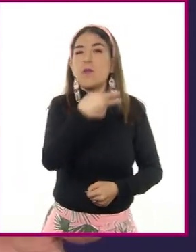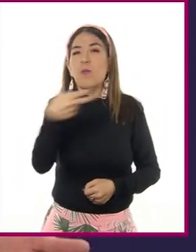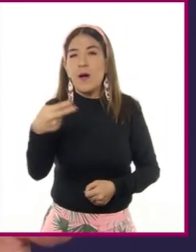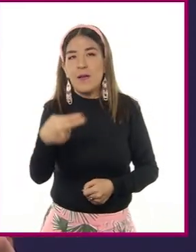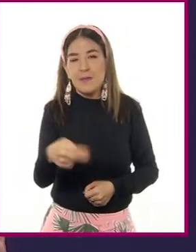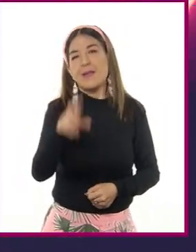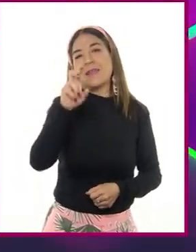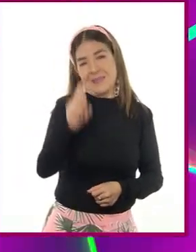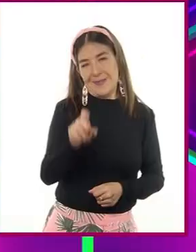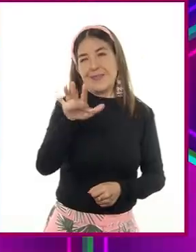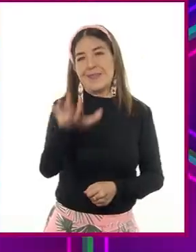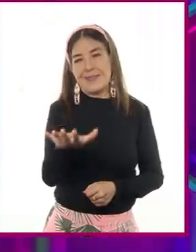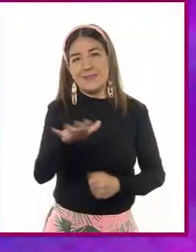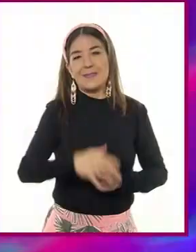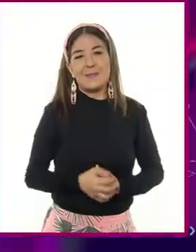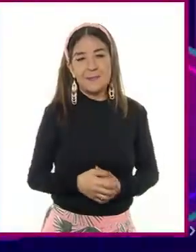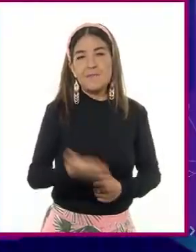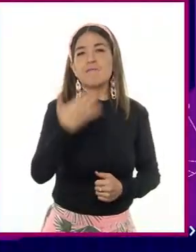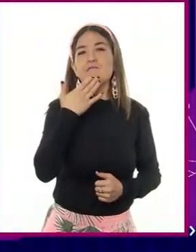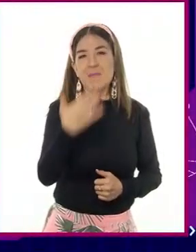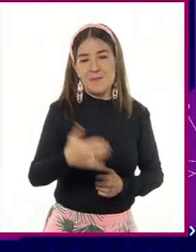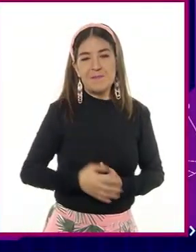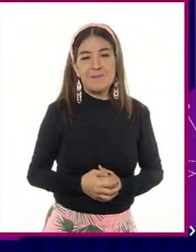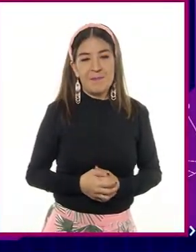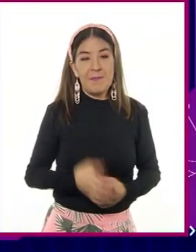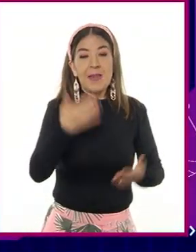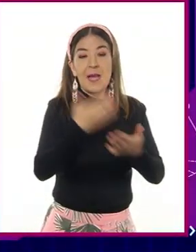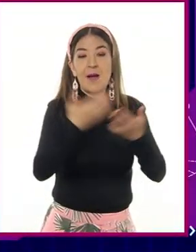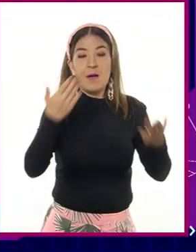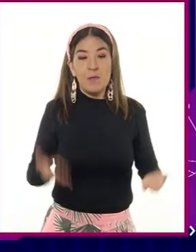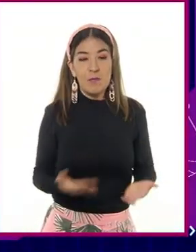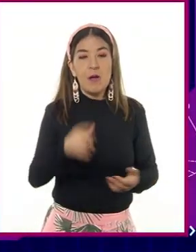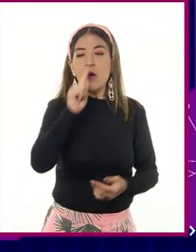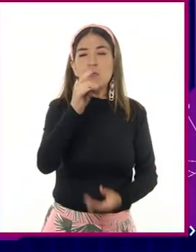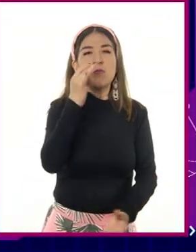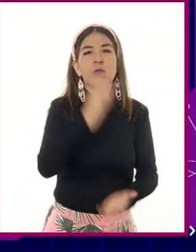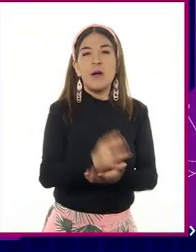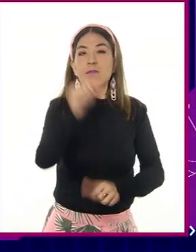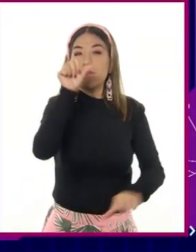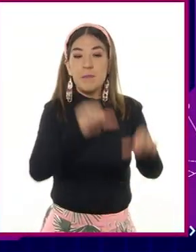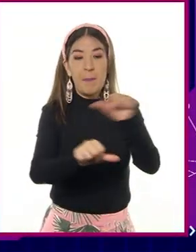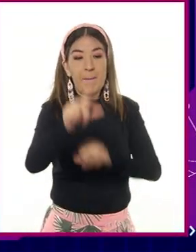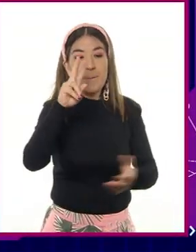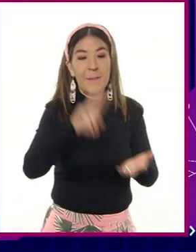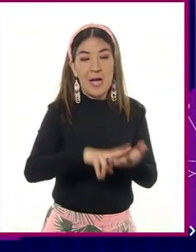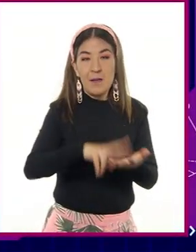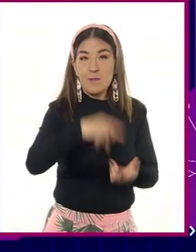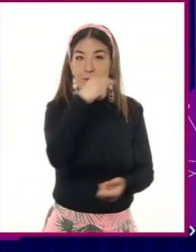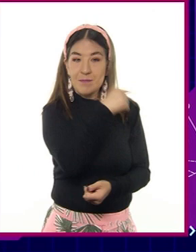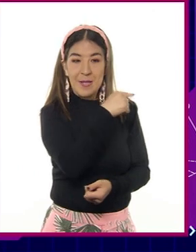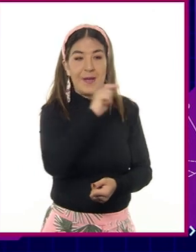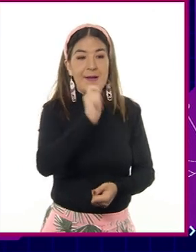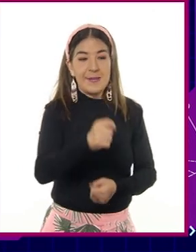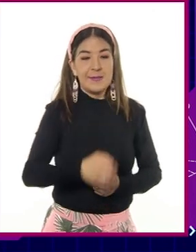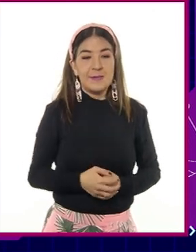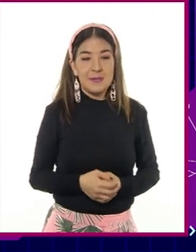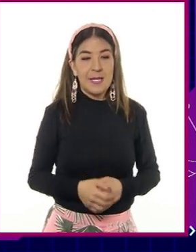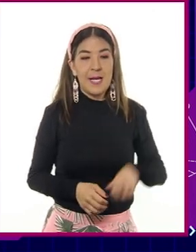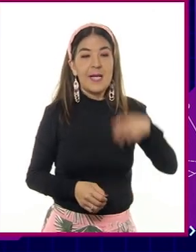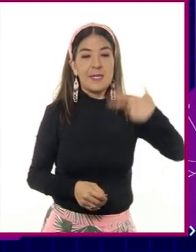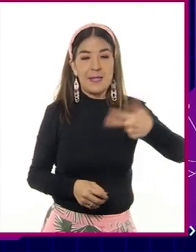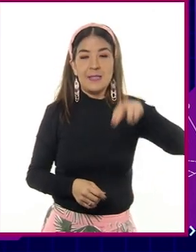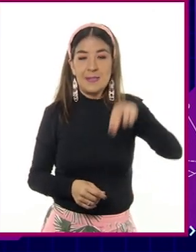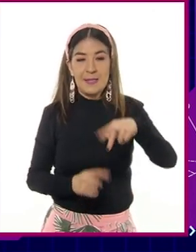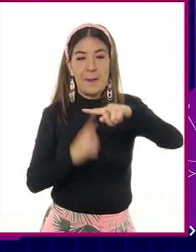a 35. Perfecto, Leslie. Ahora solo debemos sustituir este valor en la expresión